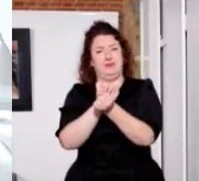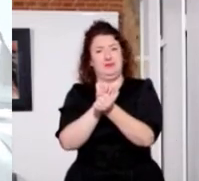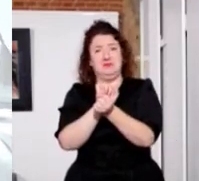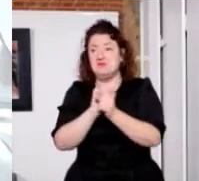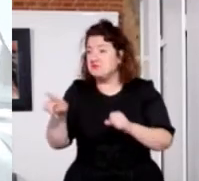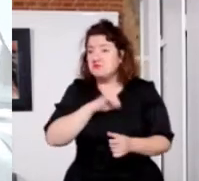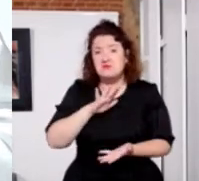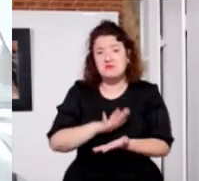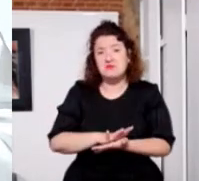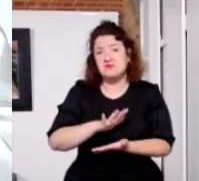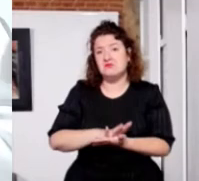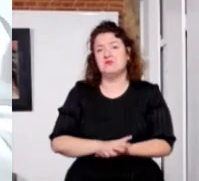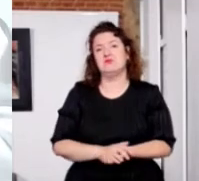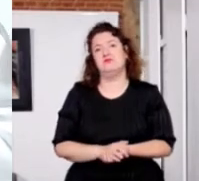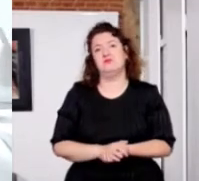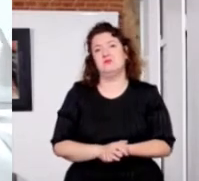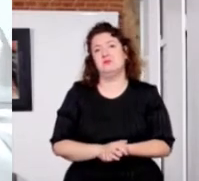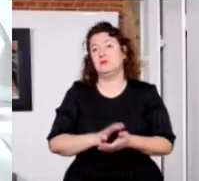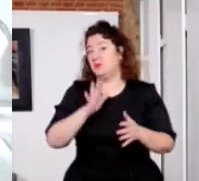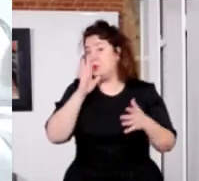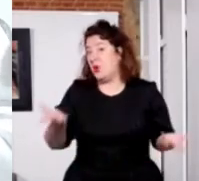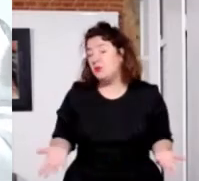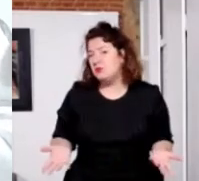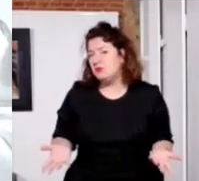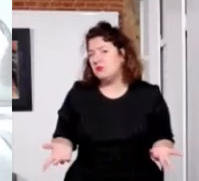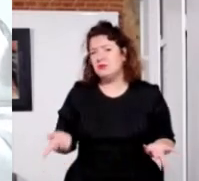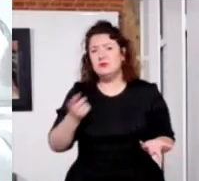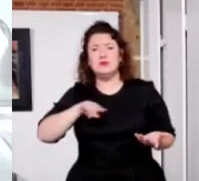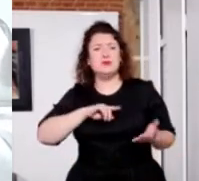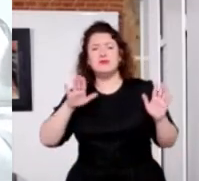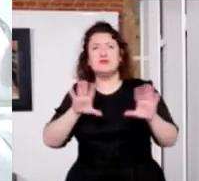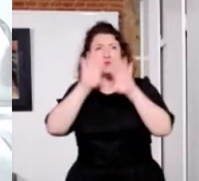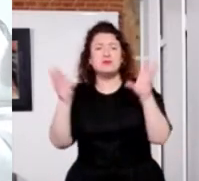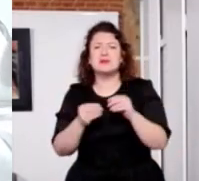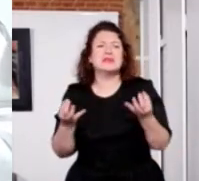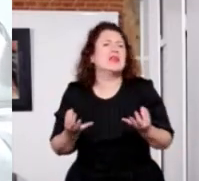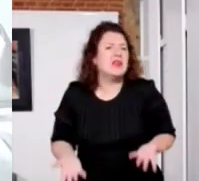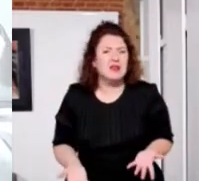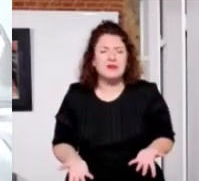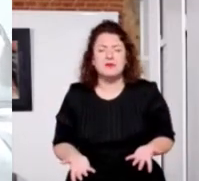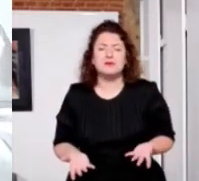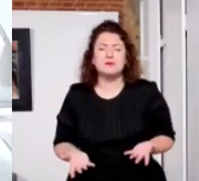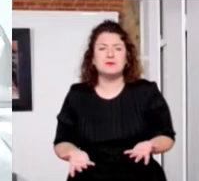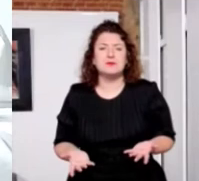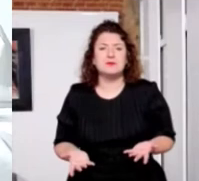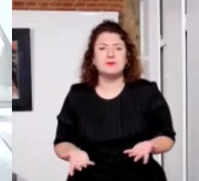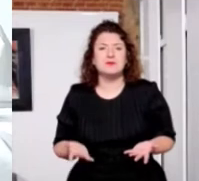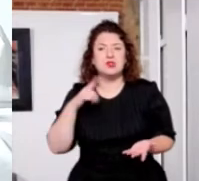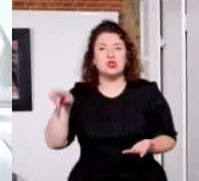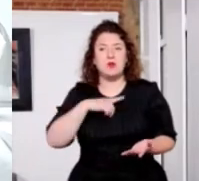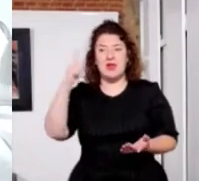tan tranquilos. Porque al final lo que estamos diciendo es que ese es una